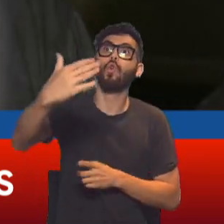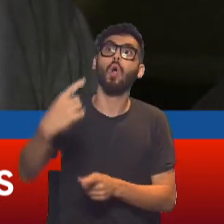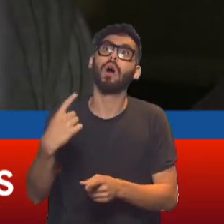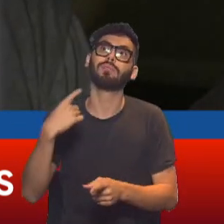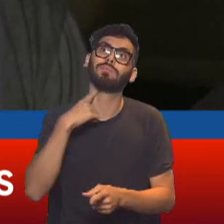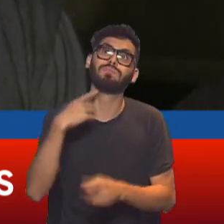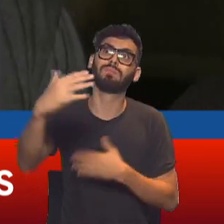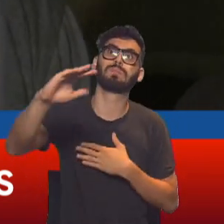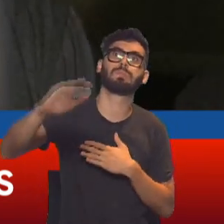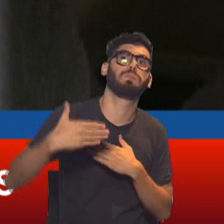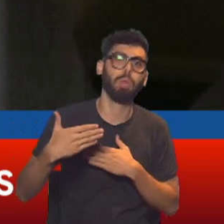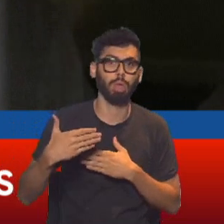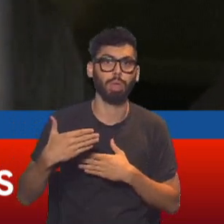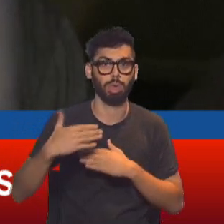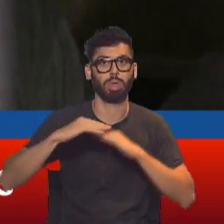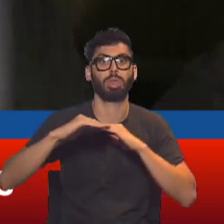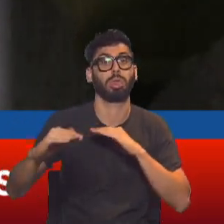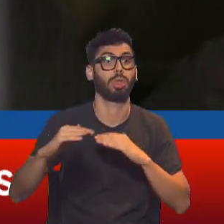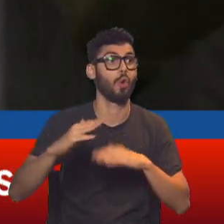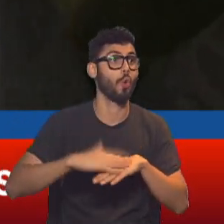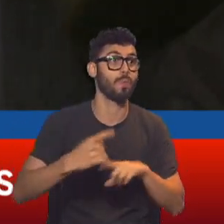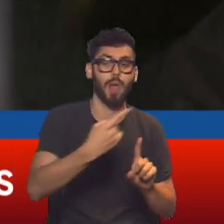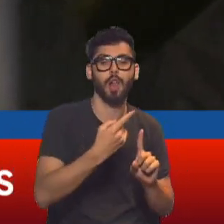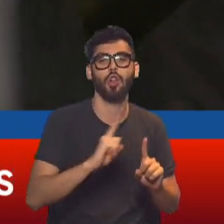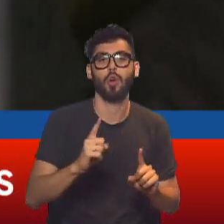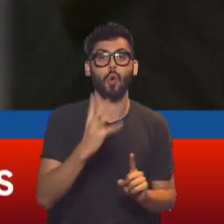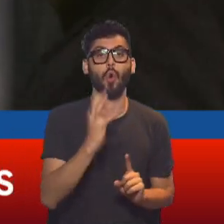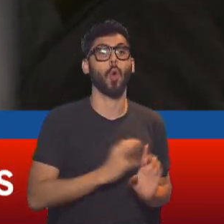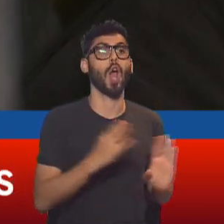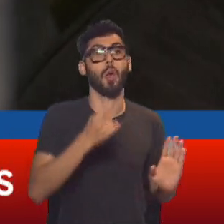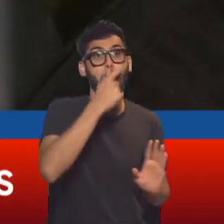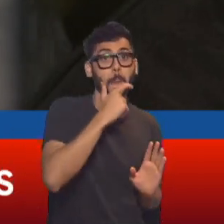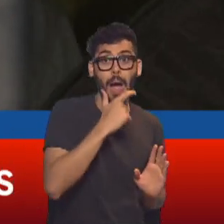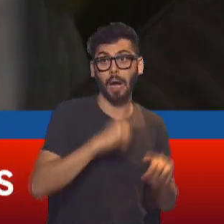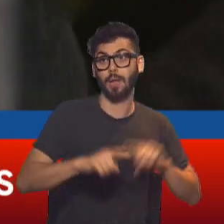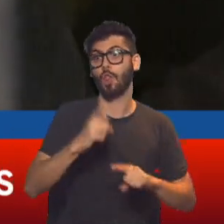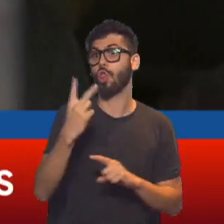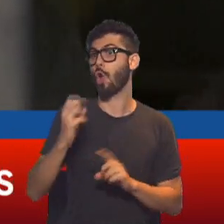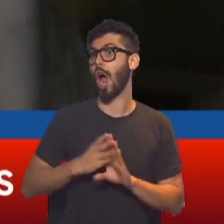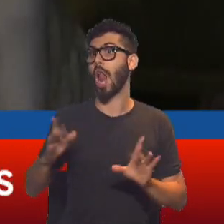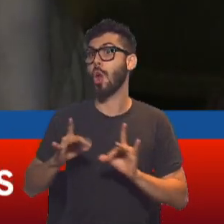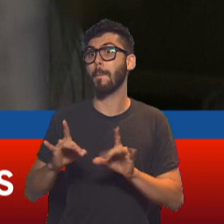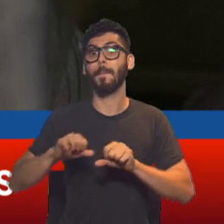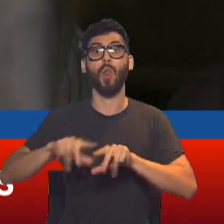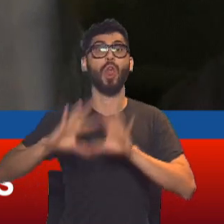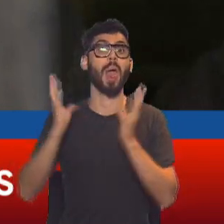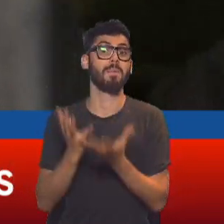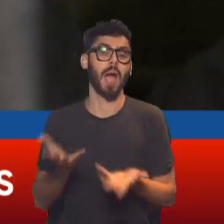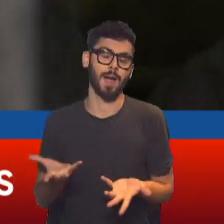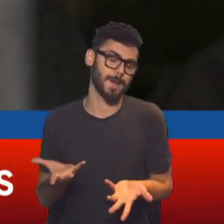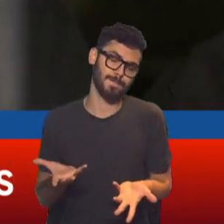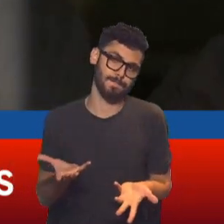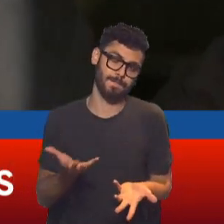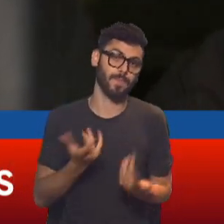hipoteque las necesidades que 4 años de macrismo, 2 años de pandemia vive nuestra gente. Así que en ese sentido